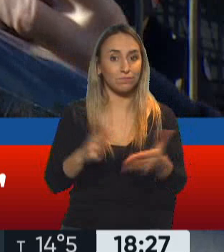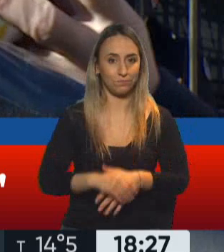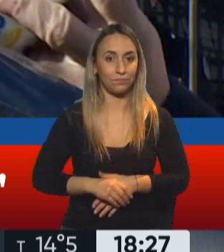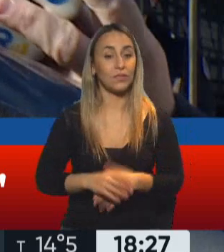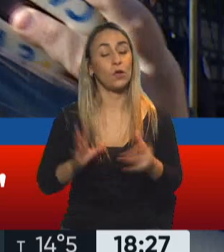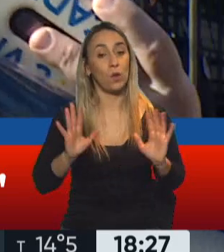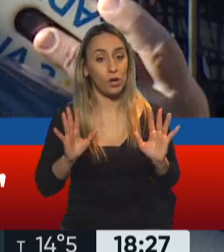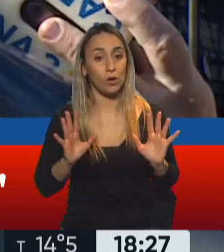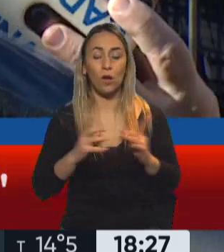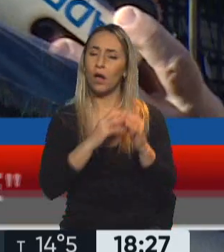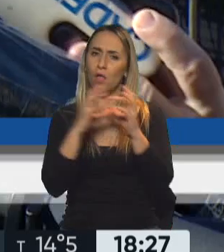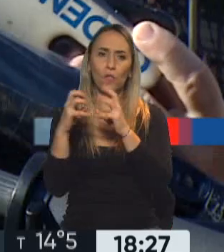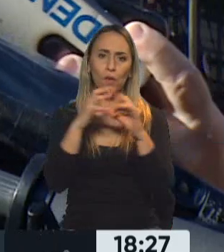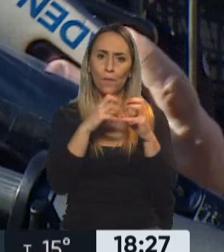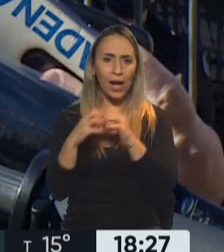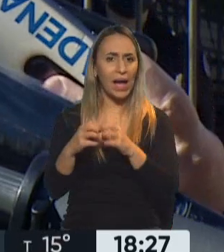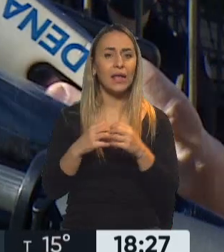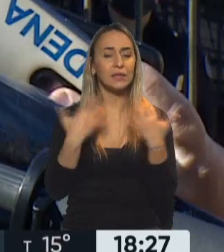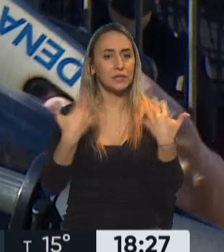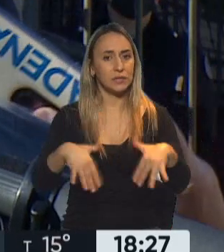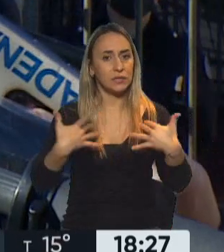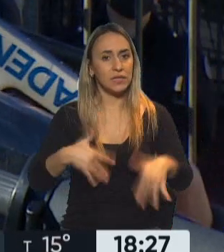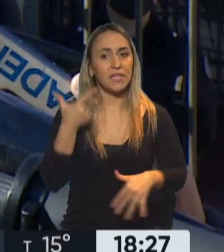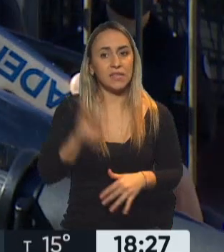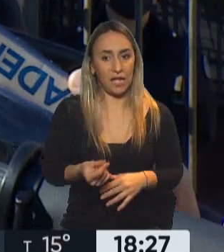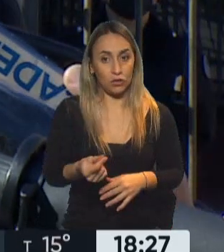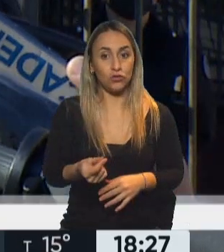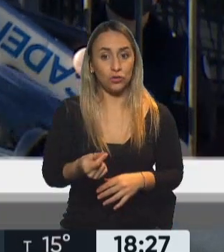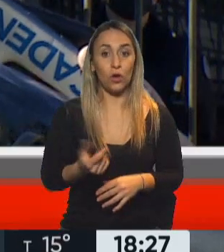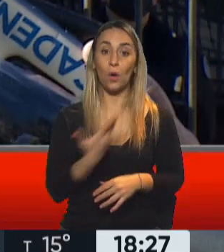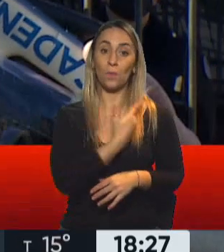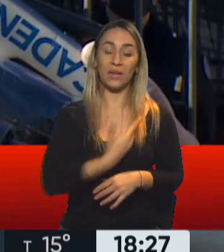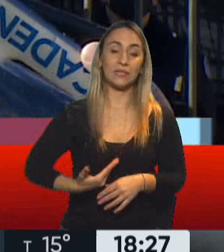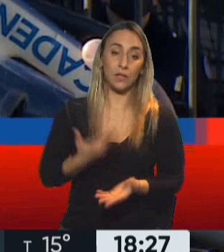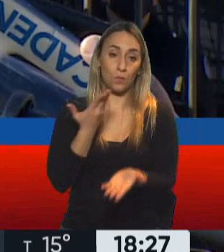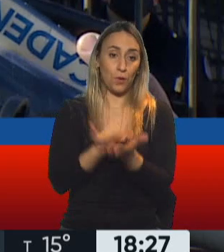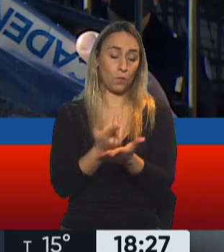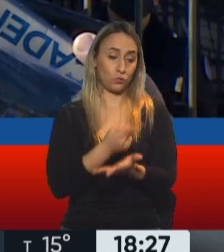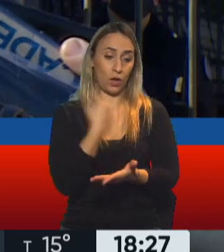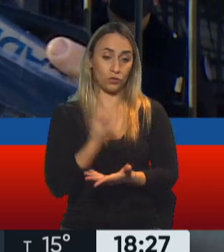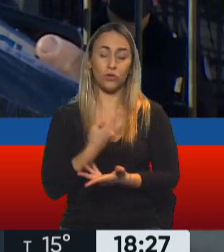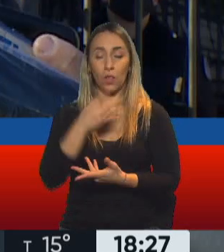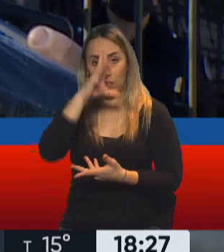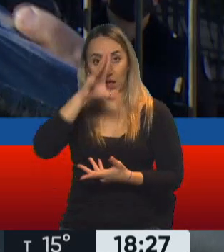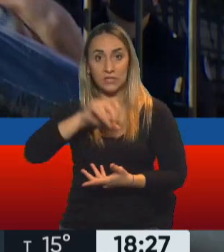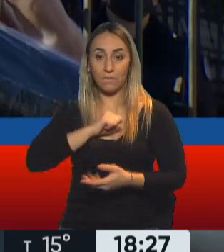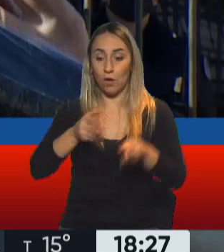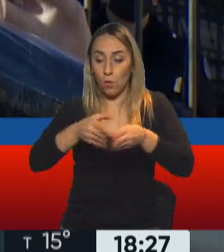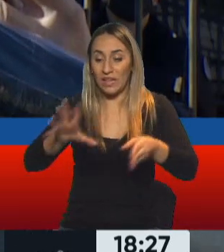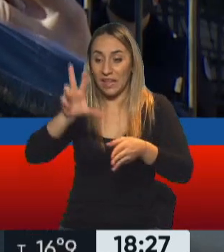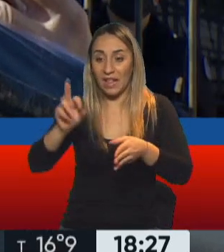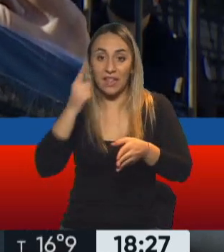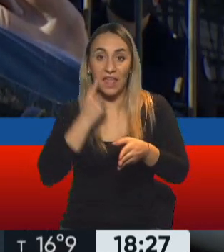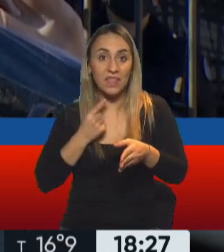fue un debate y una reinterrelación intensa, donde el presidente nos plantea el desafío en los próximos 30 días,